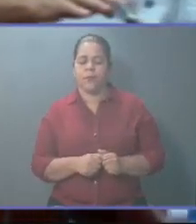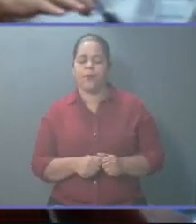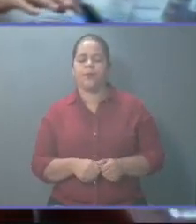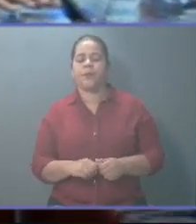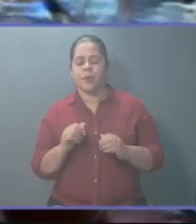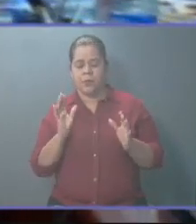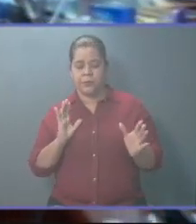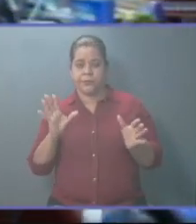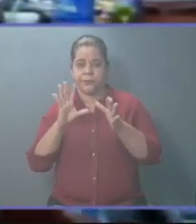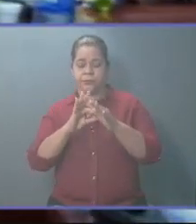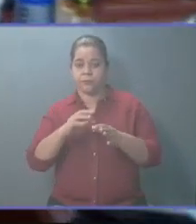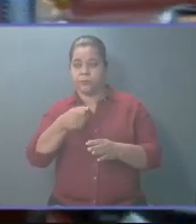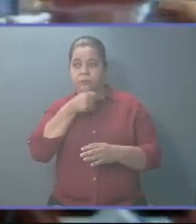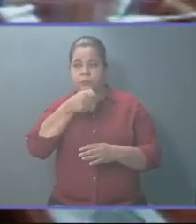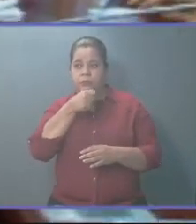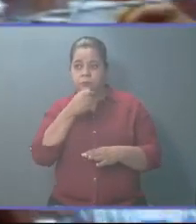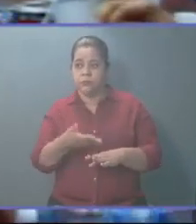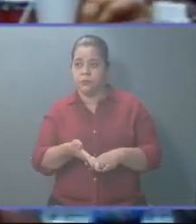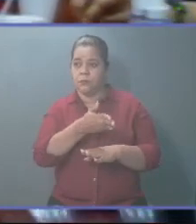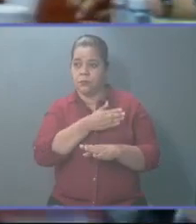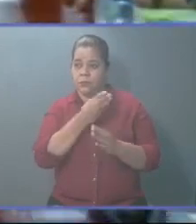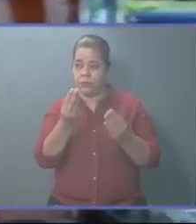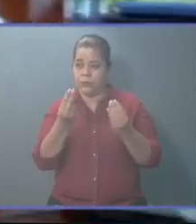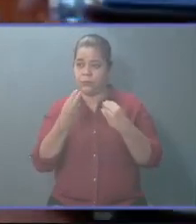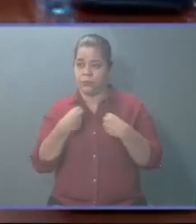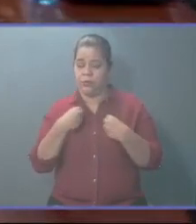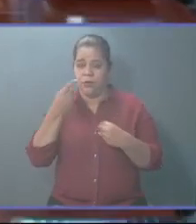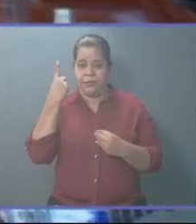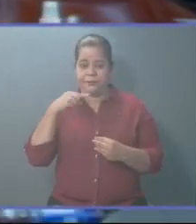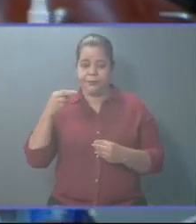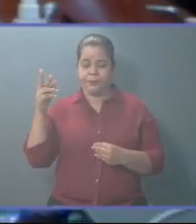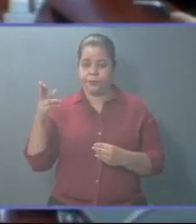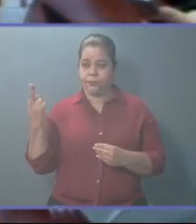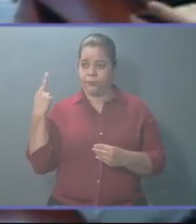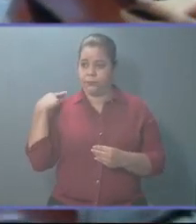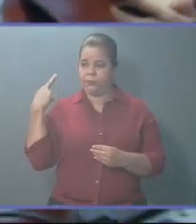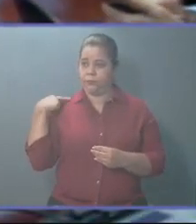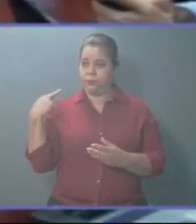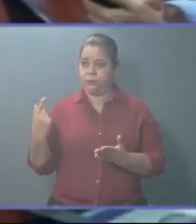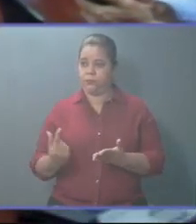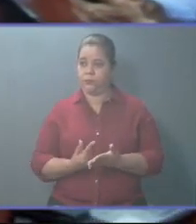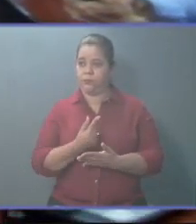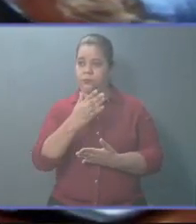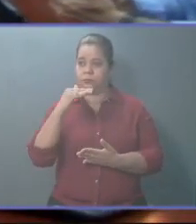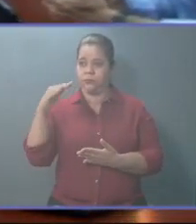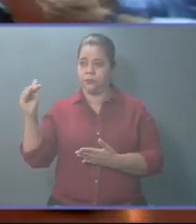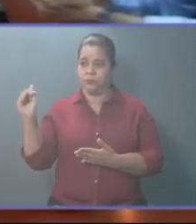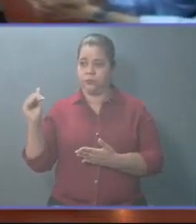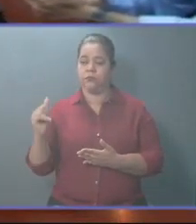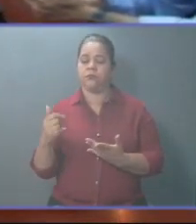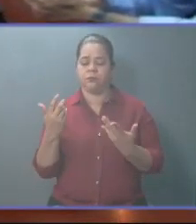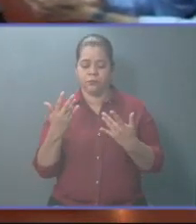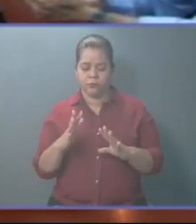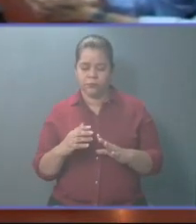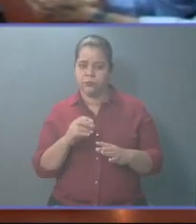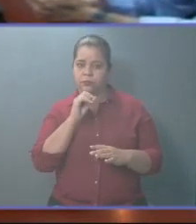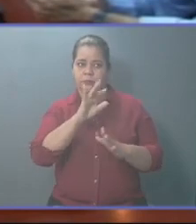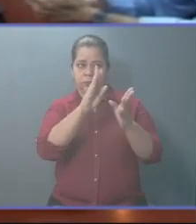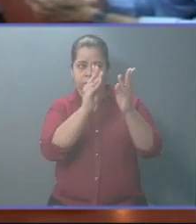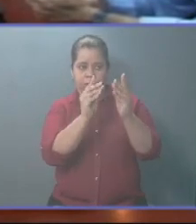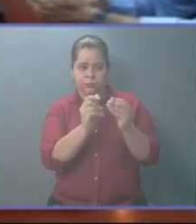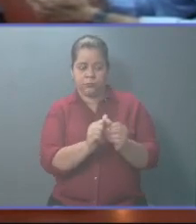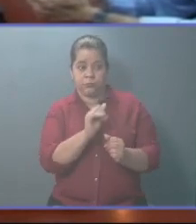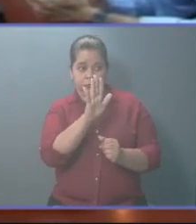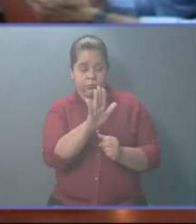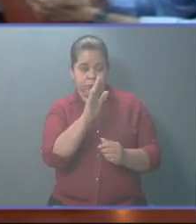En relación a la información que nos dio el rector de la Universidad Nacional, de que le han hecho un recorte a su